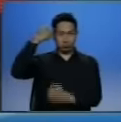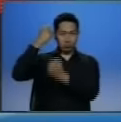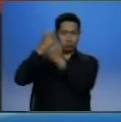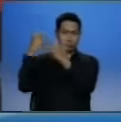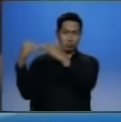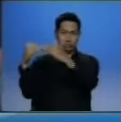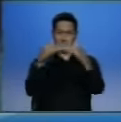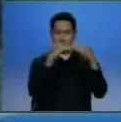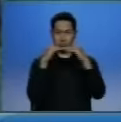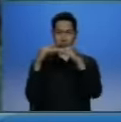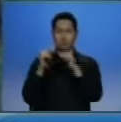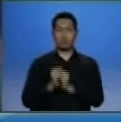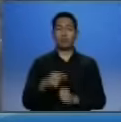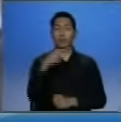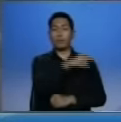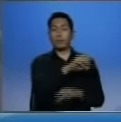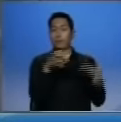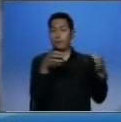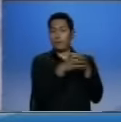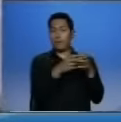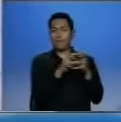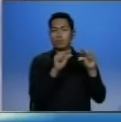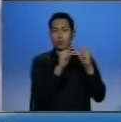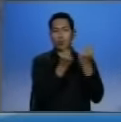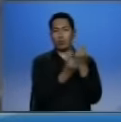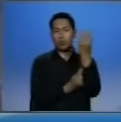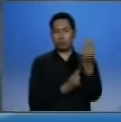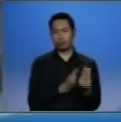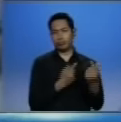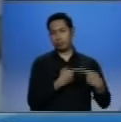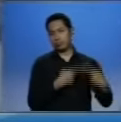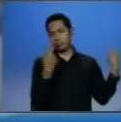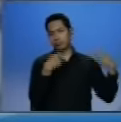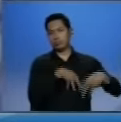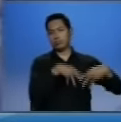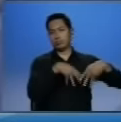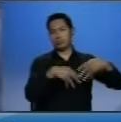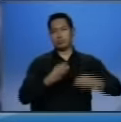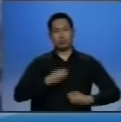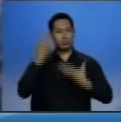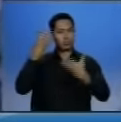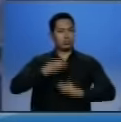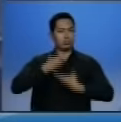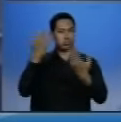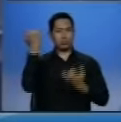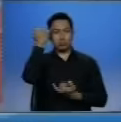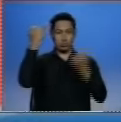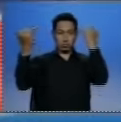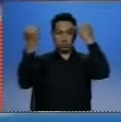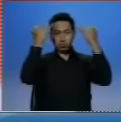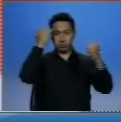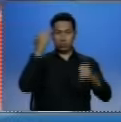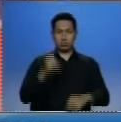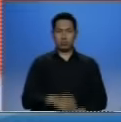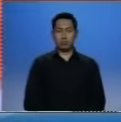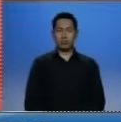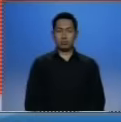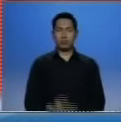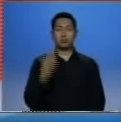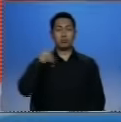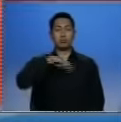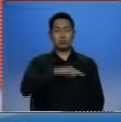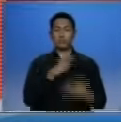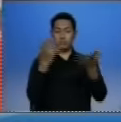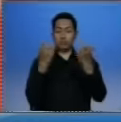de la ciudad se reunió un grupo reducido de oposición, quienes expresaron sus ideas a los transeúntes. Reactivación para